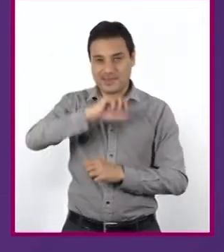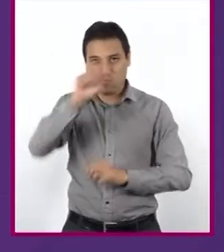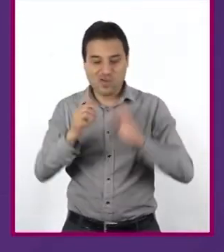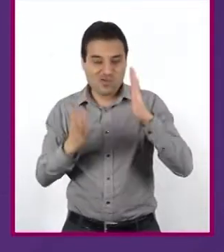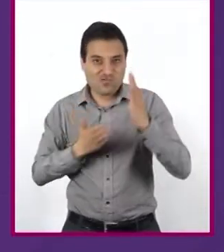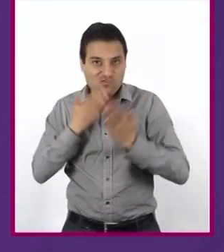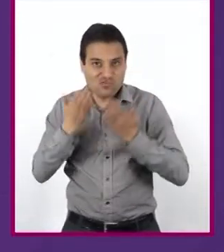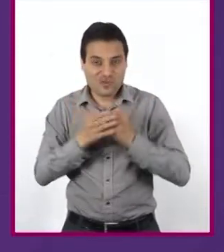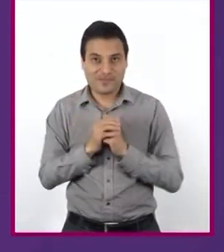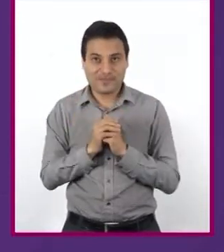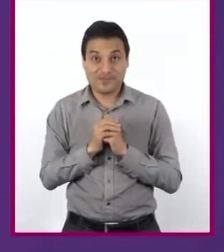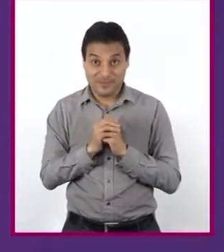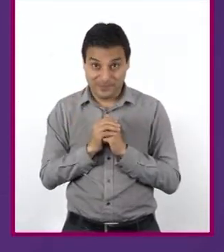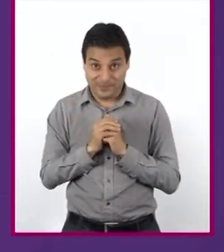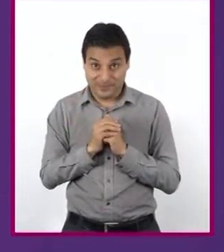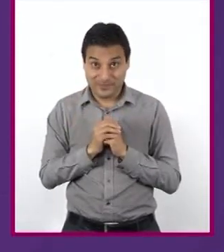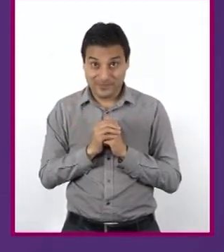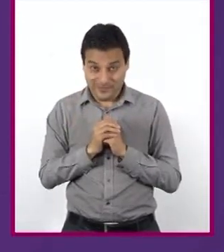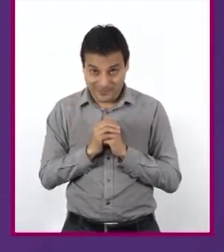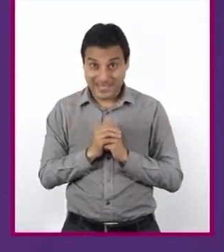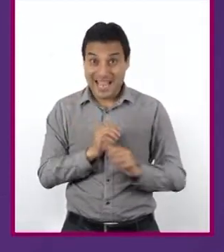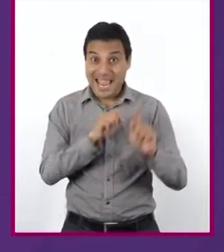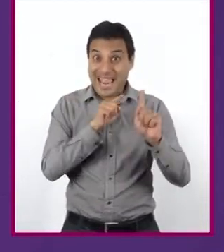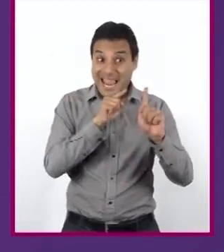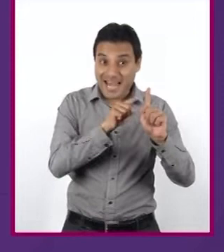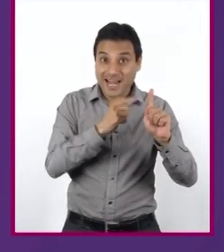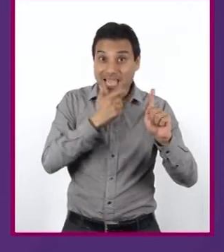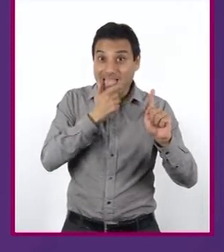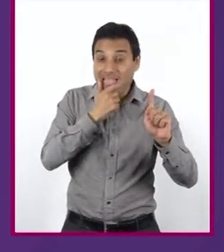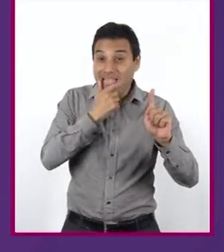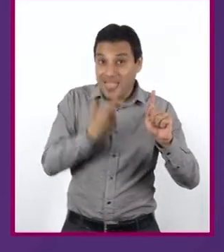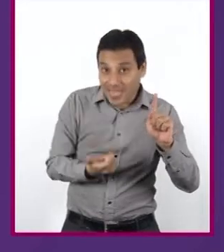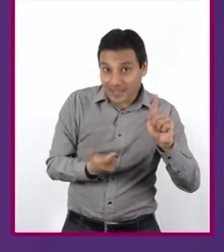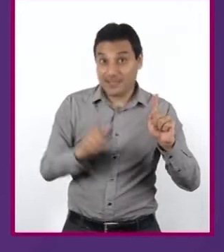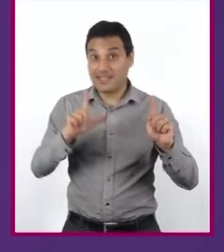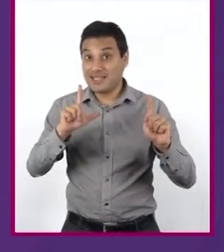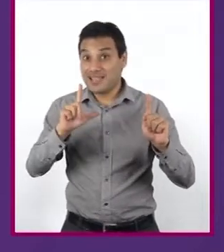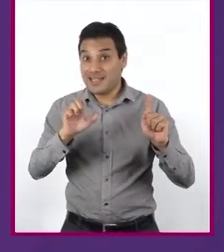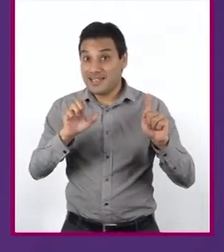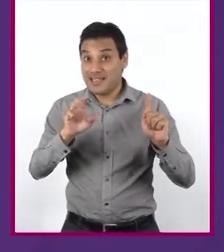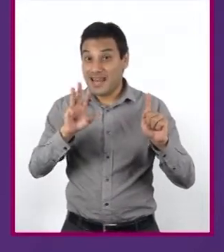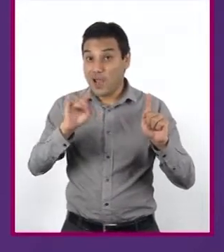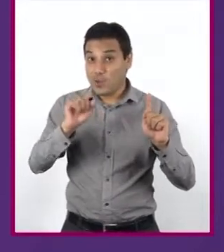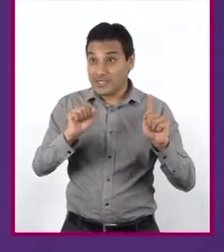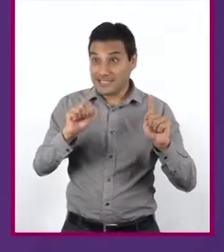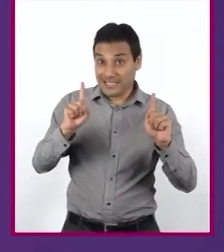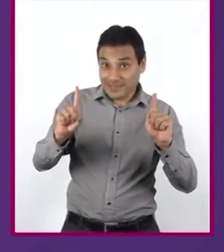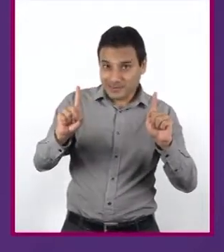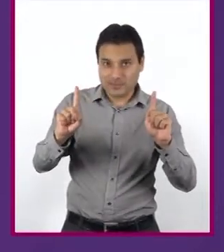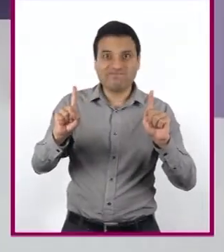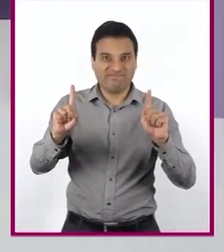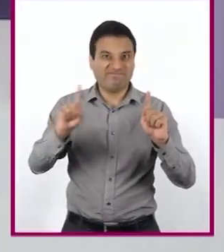tener cierta rivalidad con Newton Lewis. Sí que tenía sus Newton opuestos.